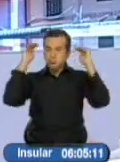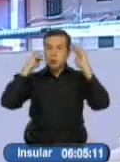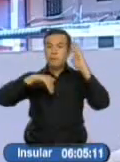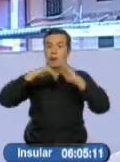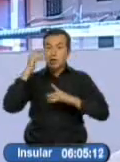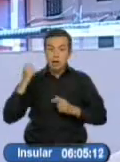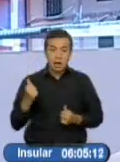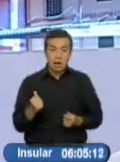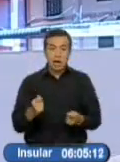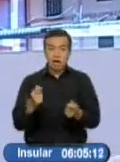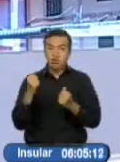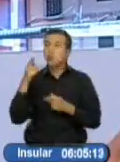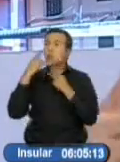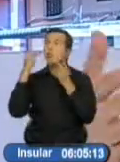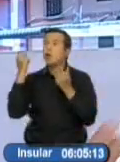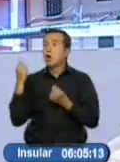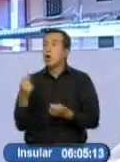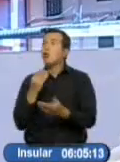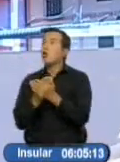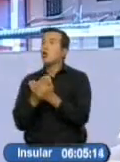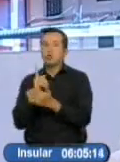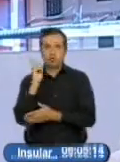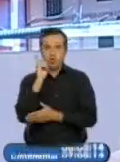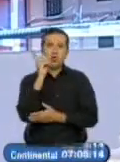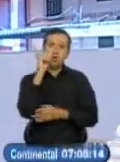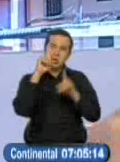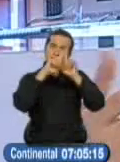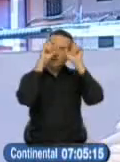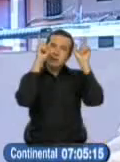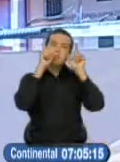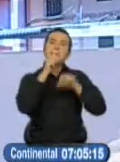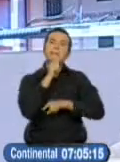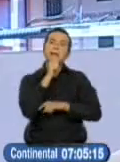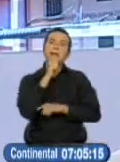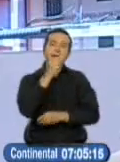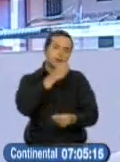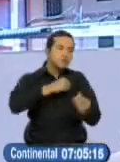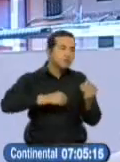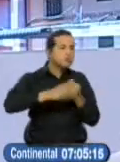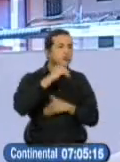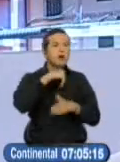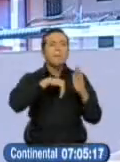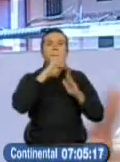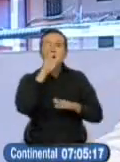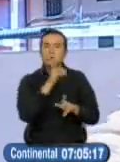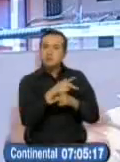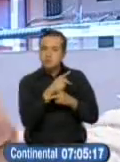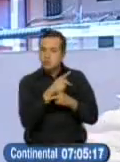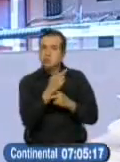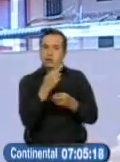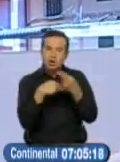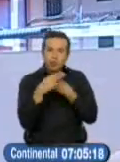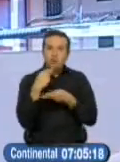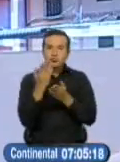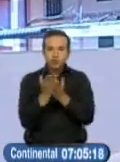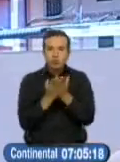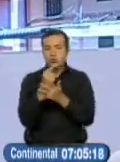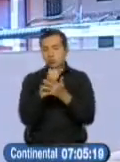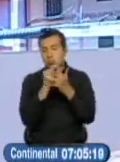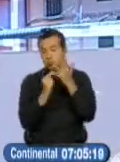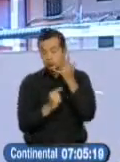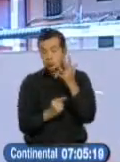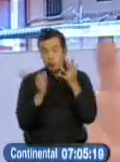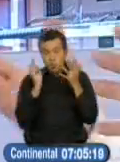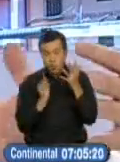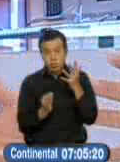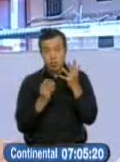no sea nuestro motor, sino que sea la inversión privada, la generación de producción local, el comercio, los servicios, etcétera, para